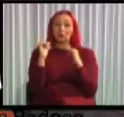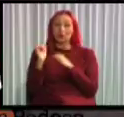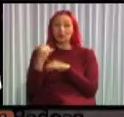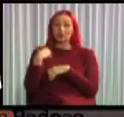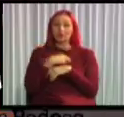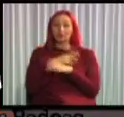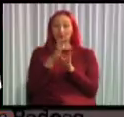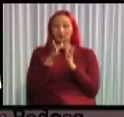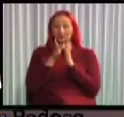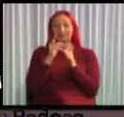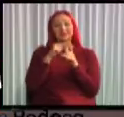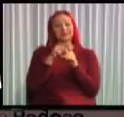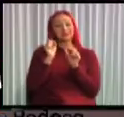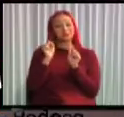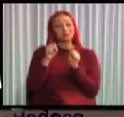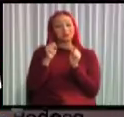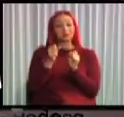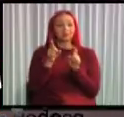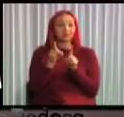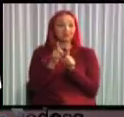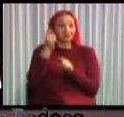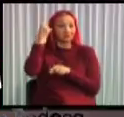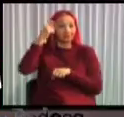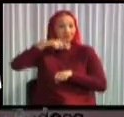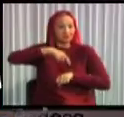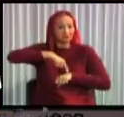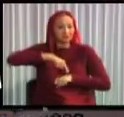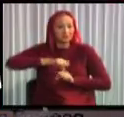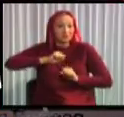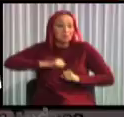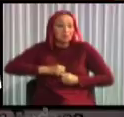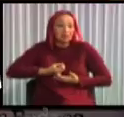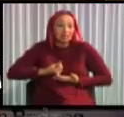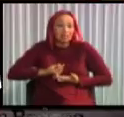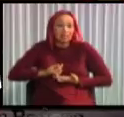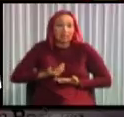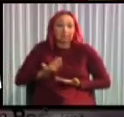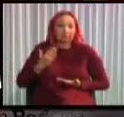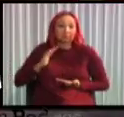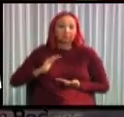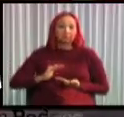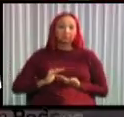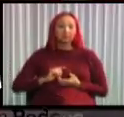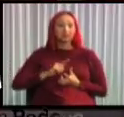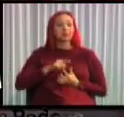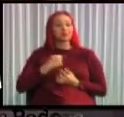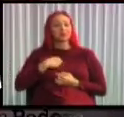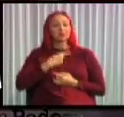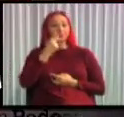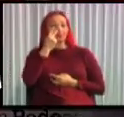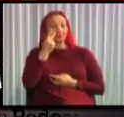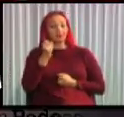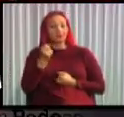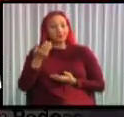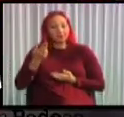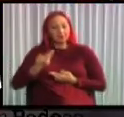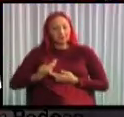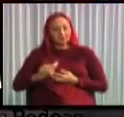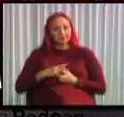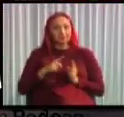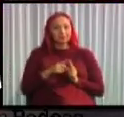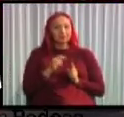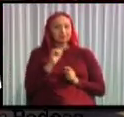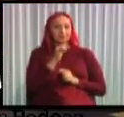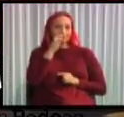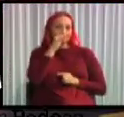uno anhelaba y era las posibilidades que también en ese momento, pues era lo que los papás de uno podían darle, ¿verdad? Pero uno